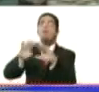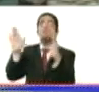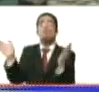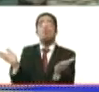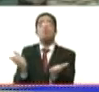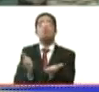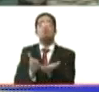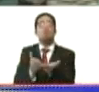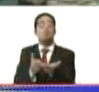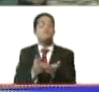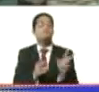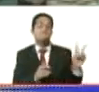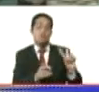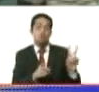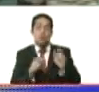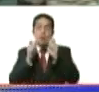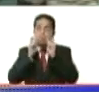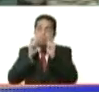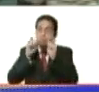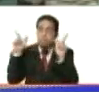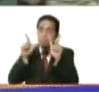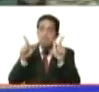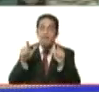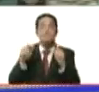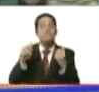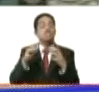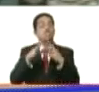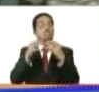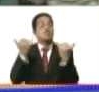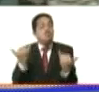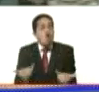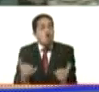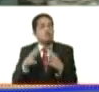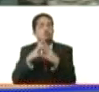su fortaleza. Y hoy nos admiran en el mundo.